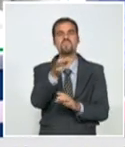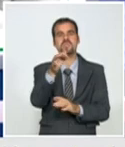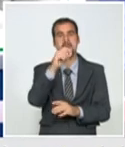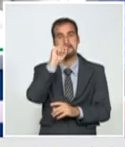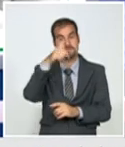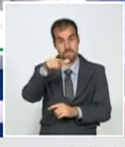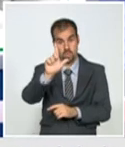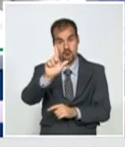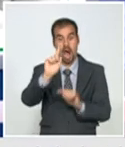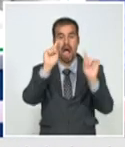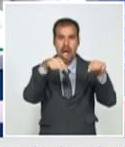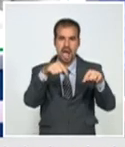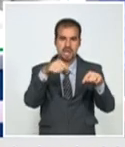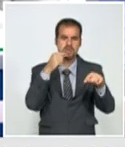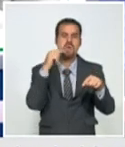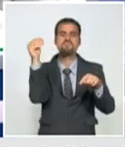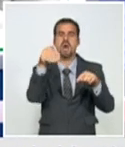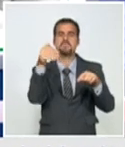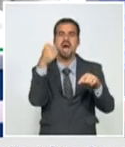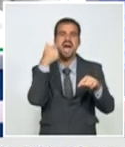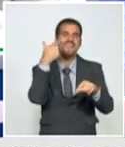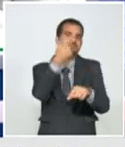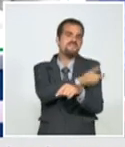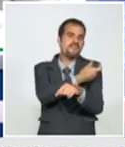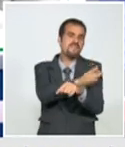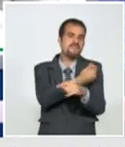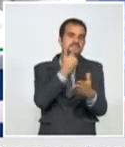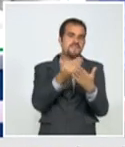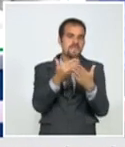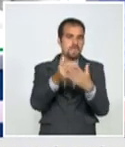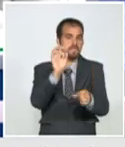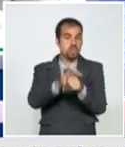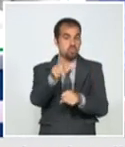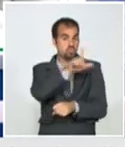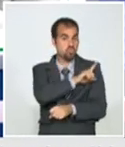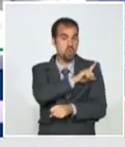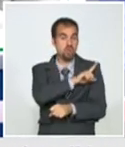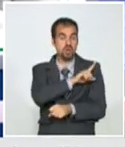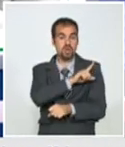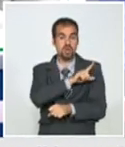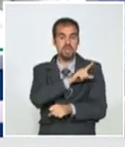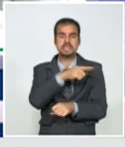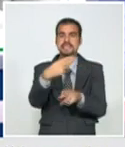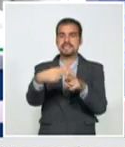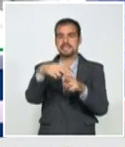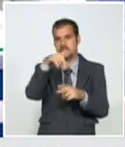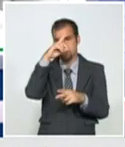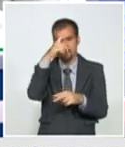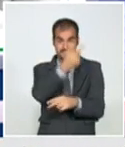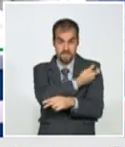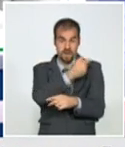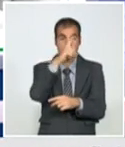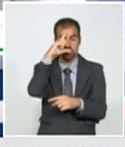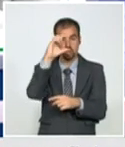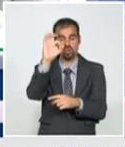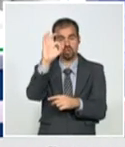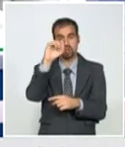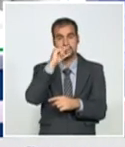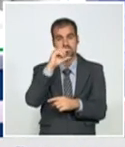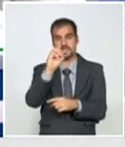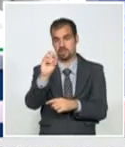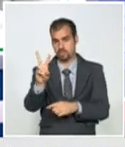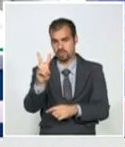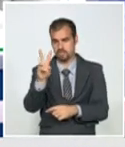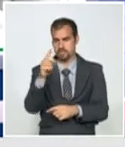estudio de intervención que comenzó este lunes con el candidato vacunal Soberana 02. Vamos a ver este trabajo y luego